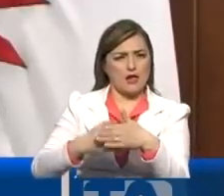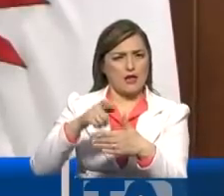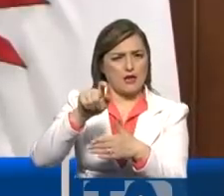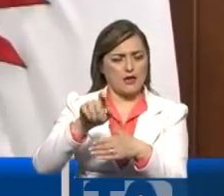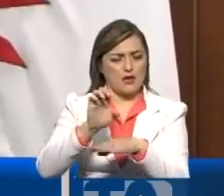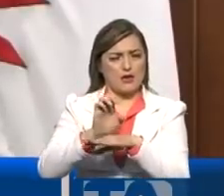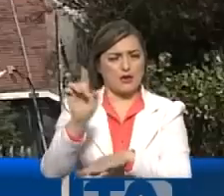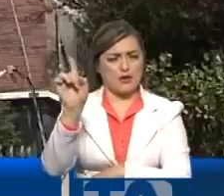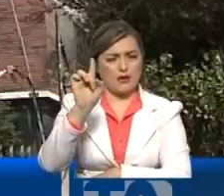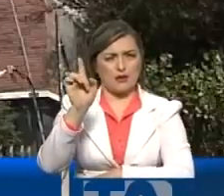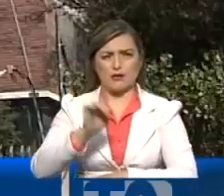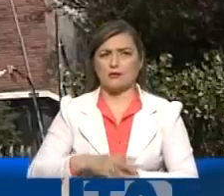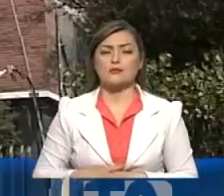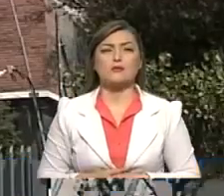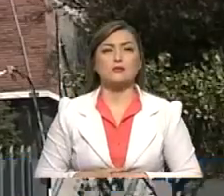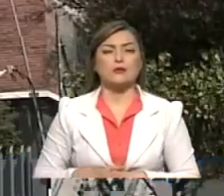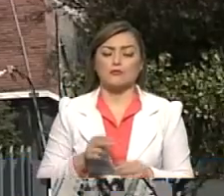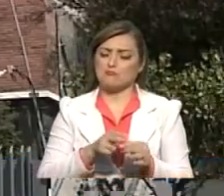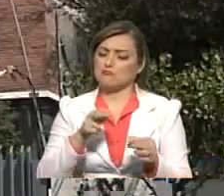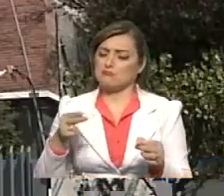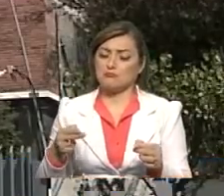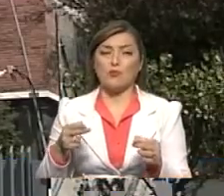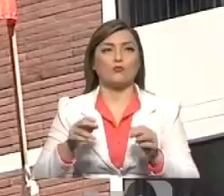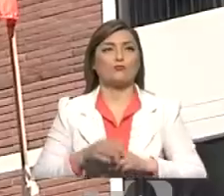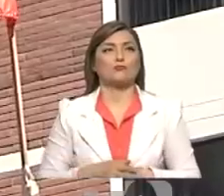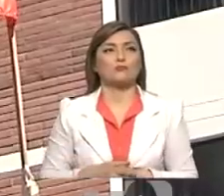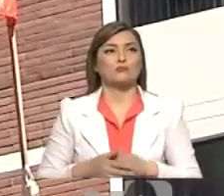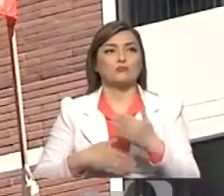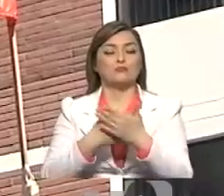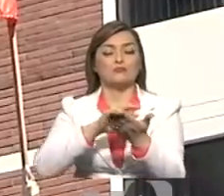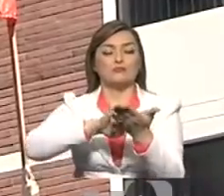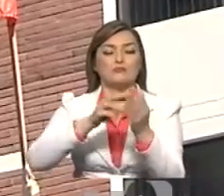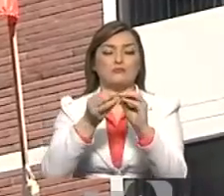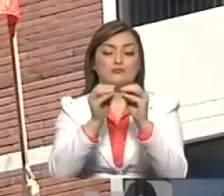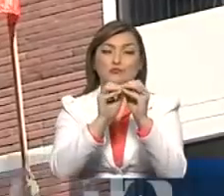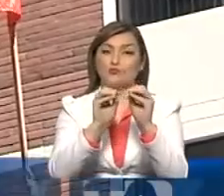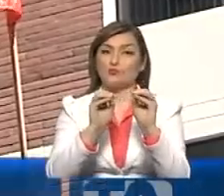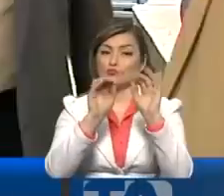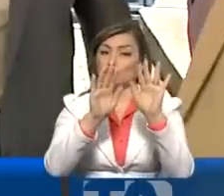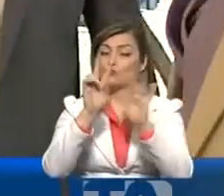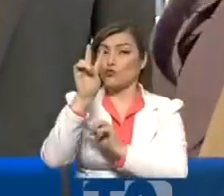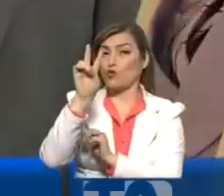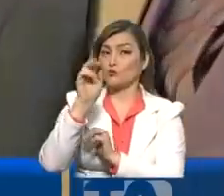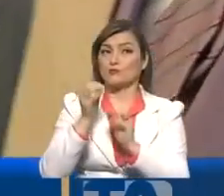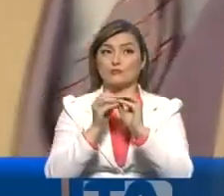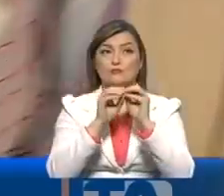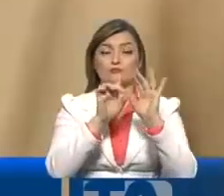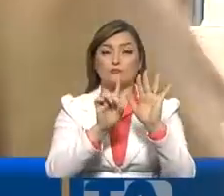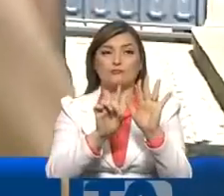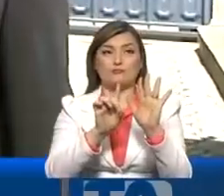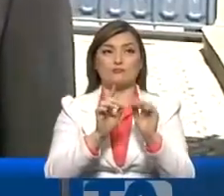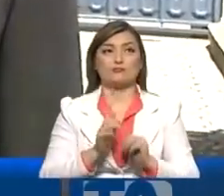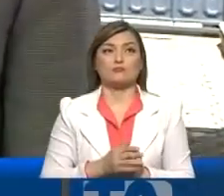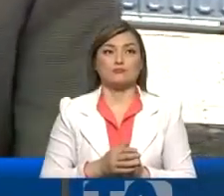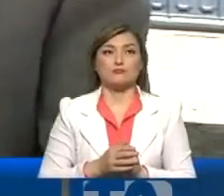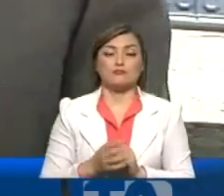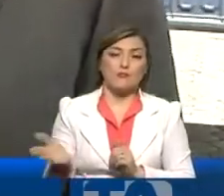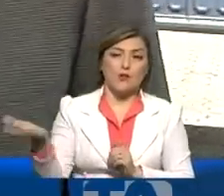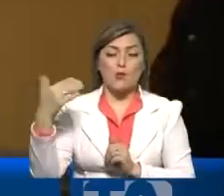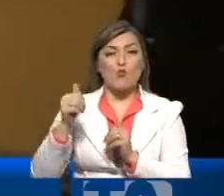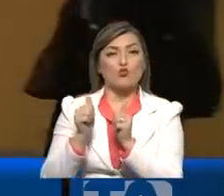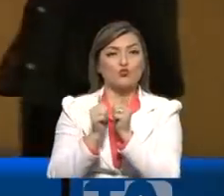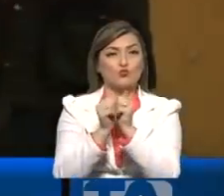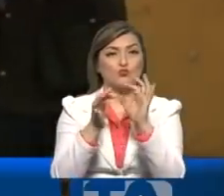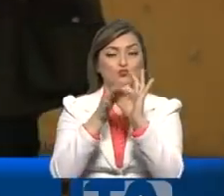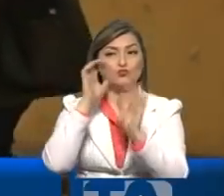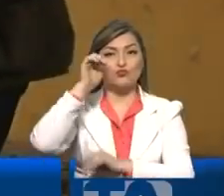el Ecuador entero. Esto ha causado nuevas reuniones con la izquierda democrática. El PSC espera convencerlos para unirse a su